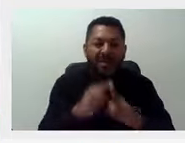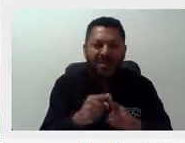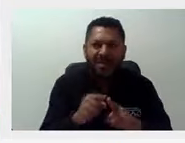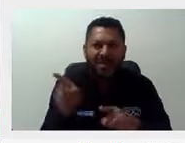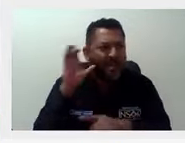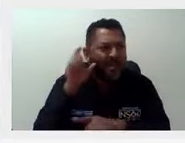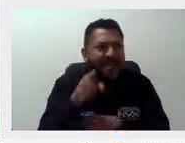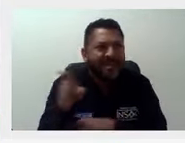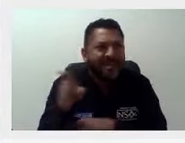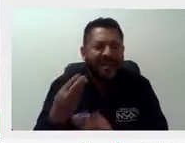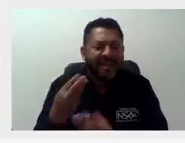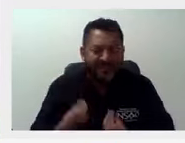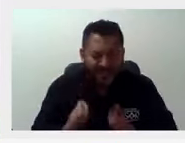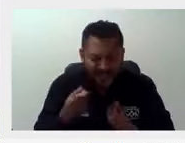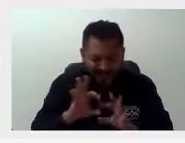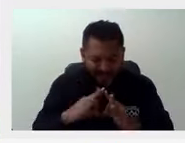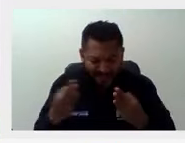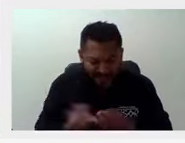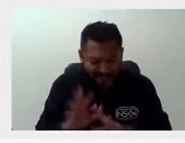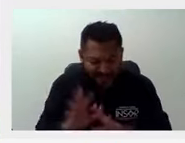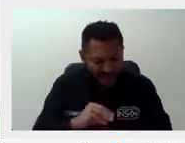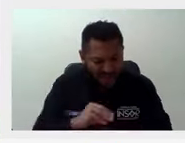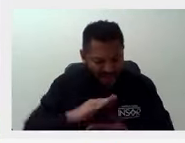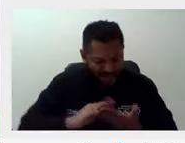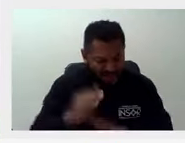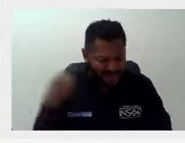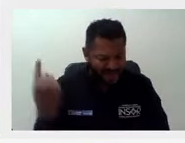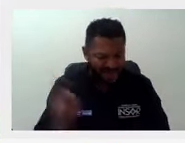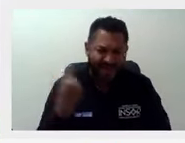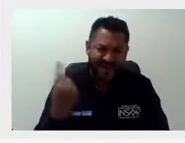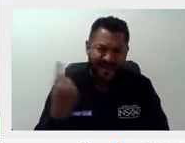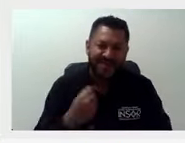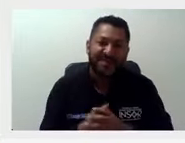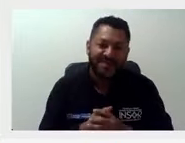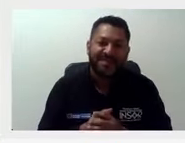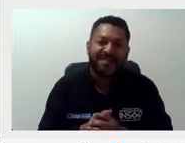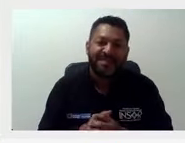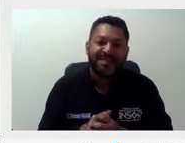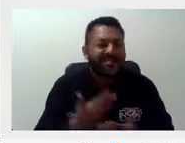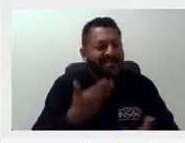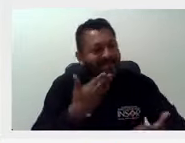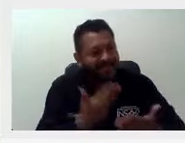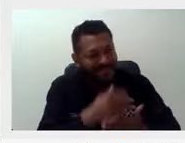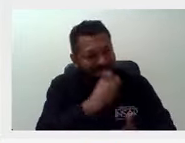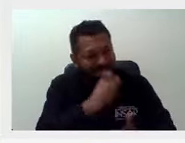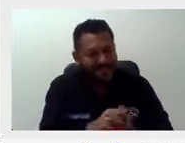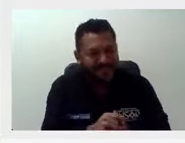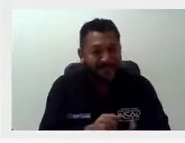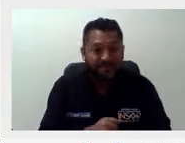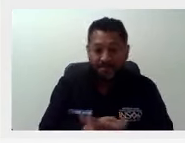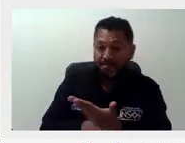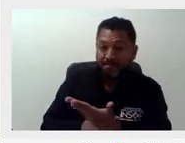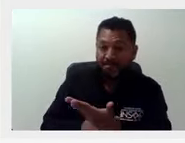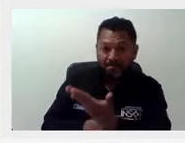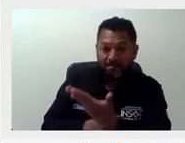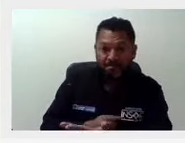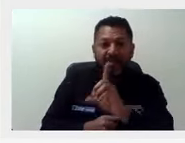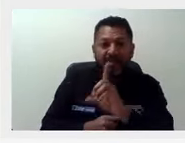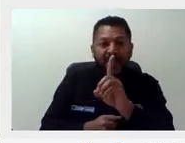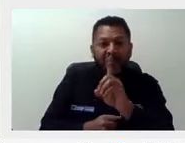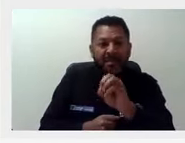las familias y pues la comunidad educativa en general. Muchas gracias. Y está con nosotros también Dora